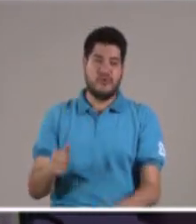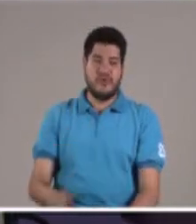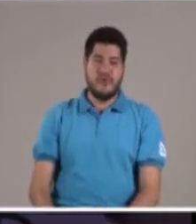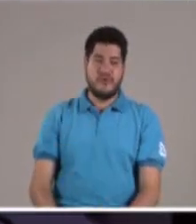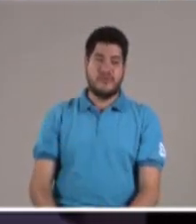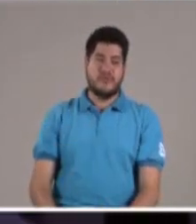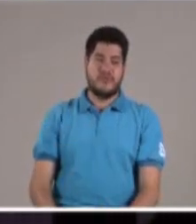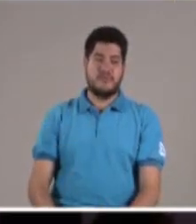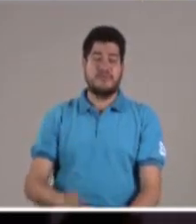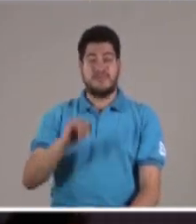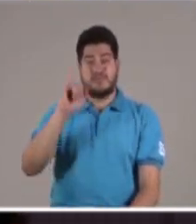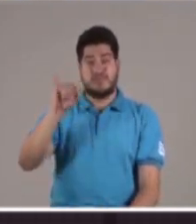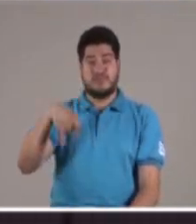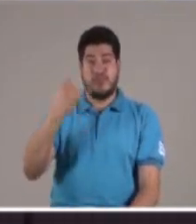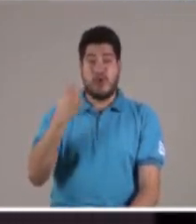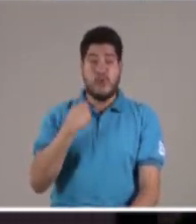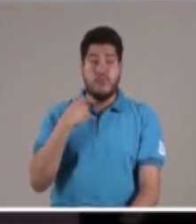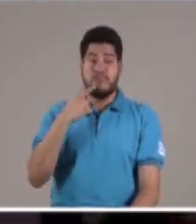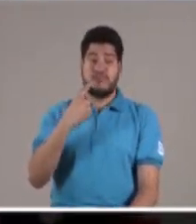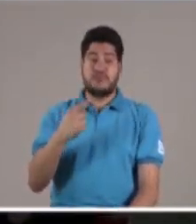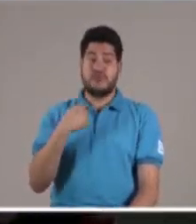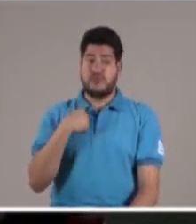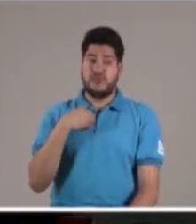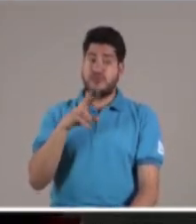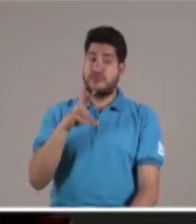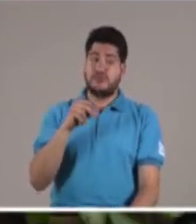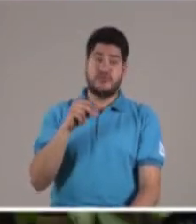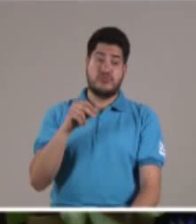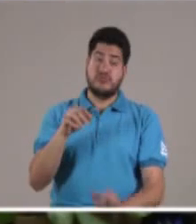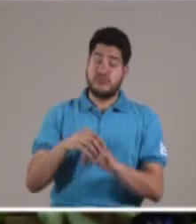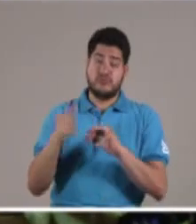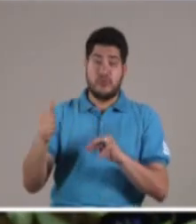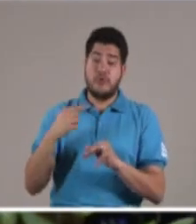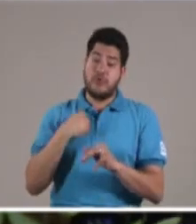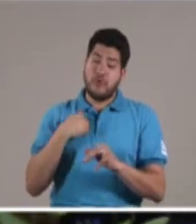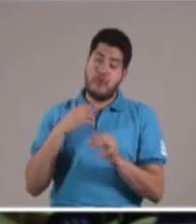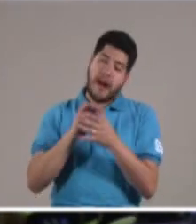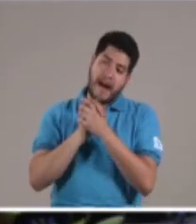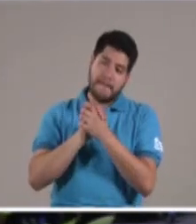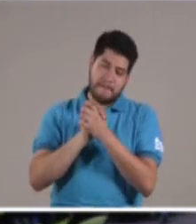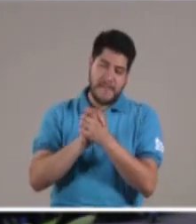Juan lo dijo yo no soy amigo del novio dijo